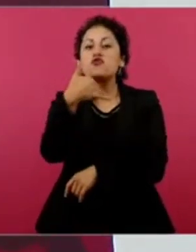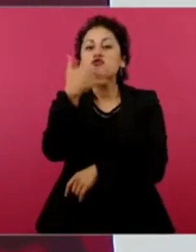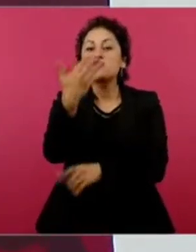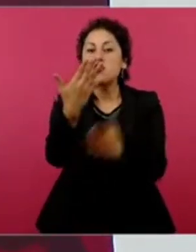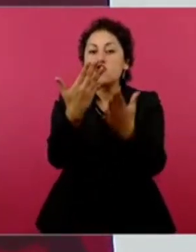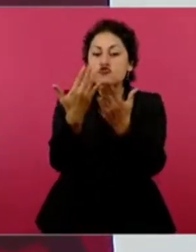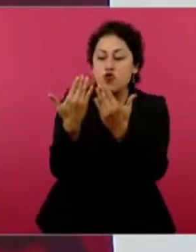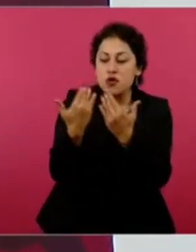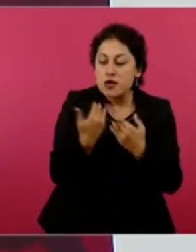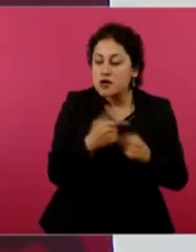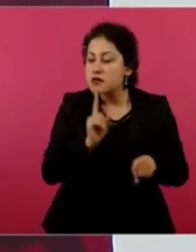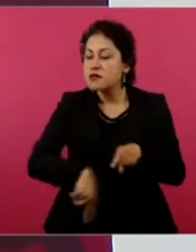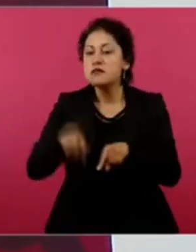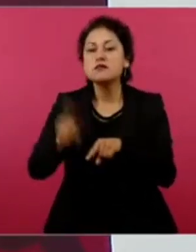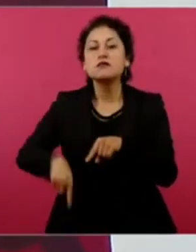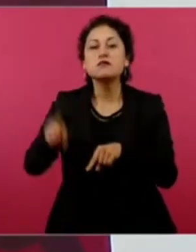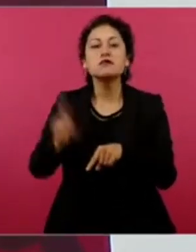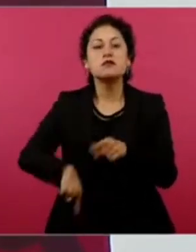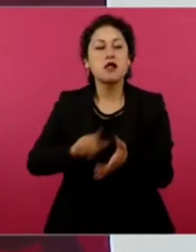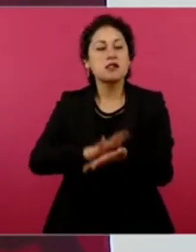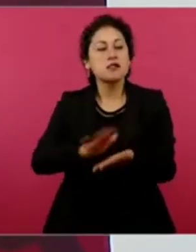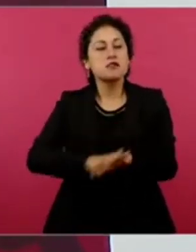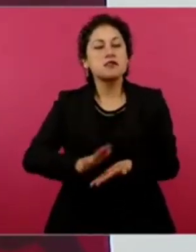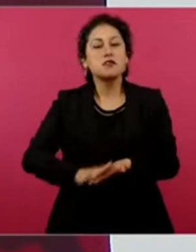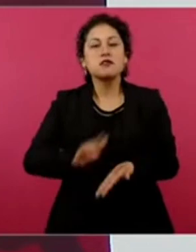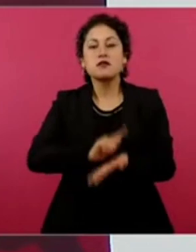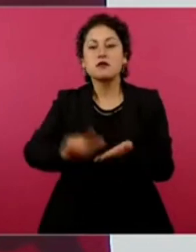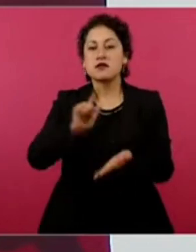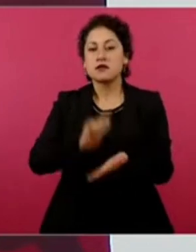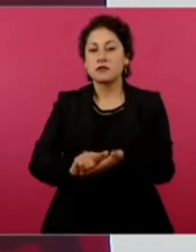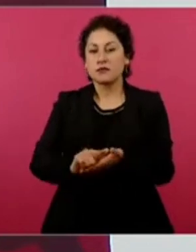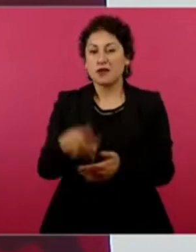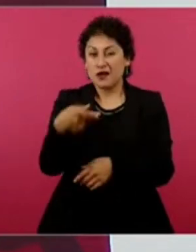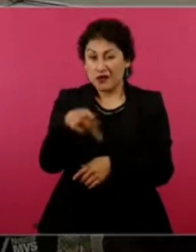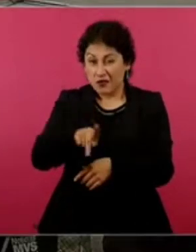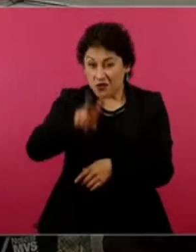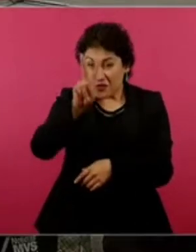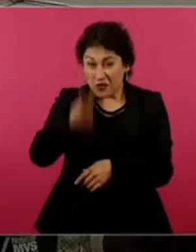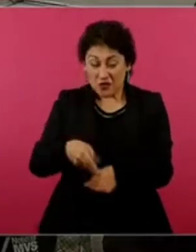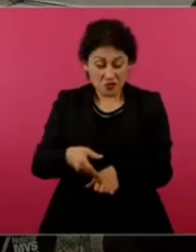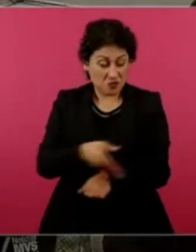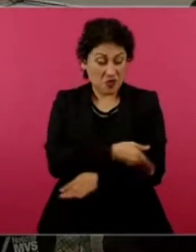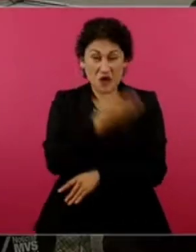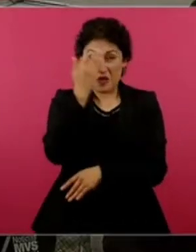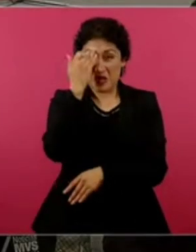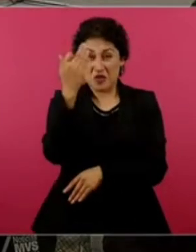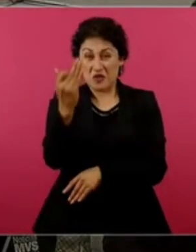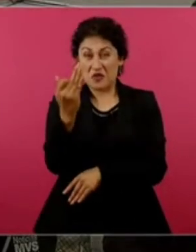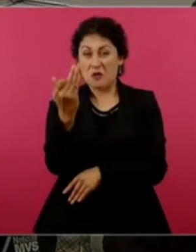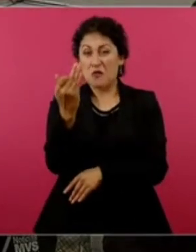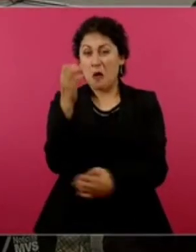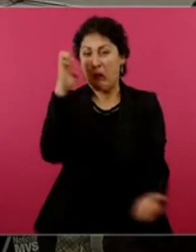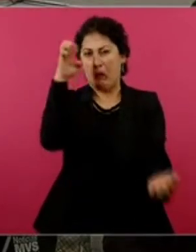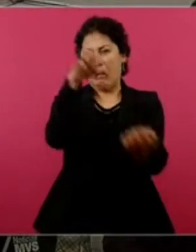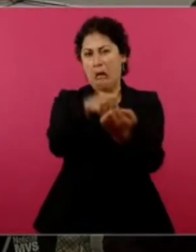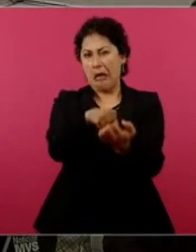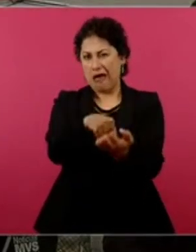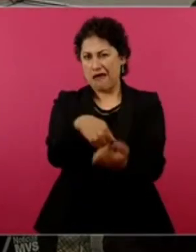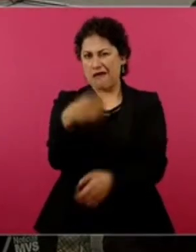Pero todo era una farsa, todo es. Todavía, porque existen estos institutos